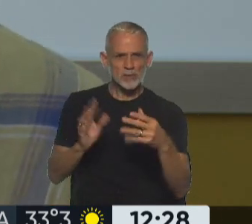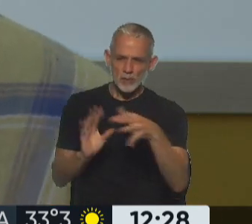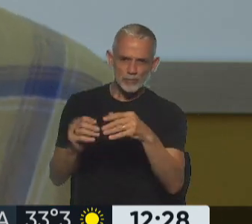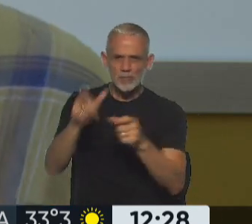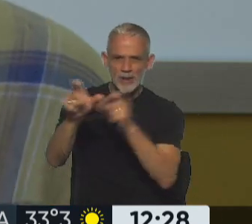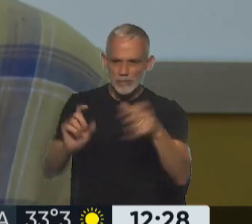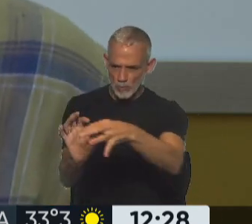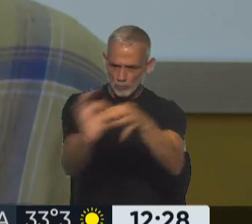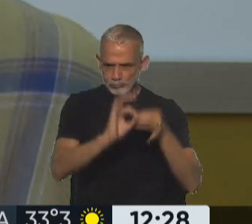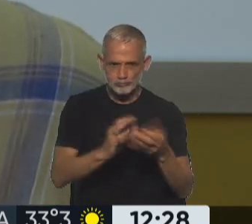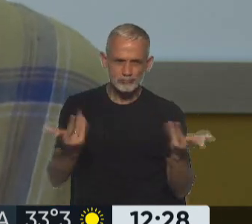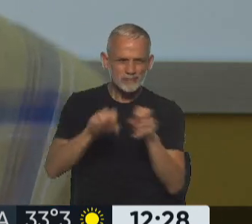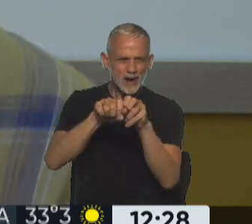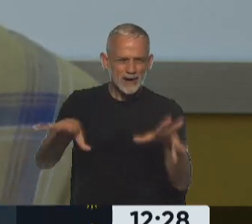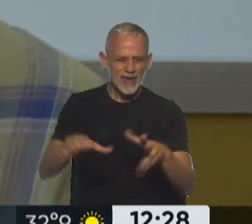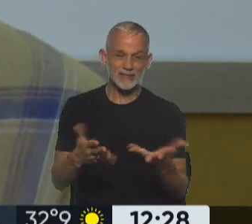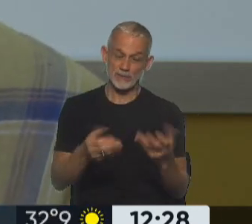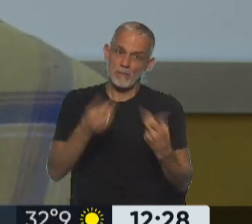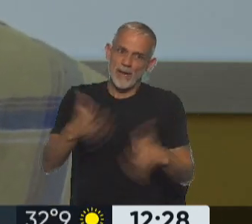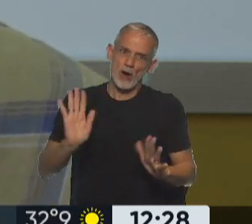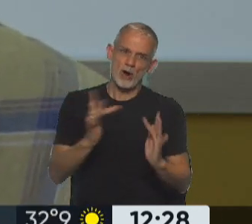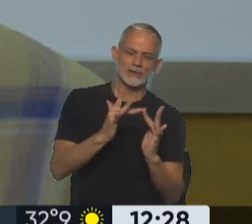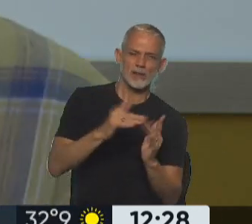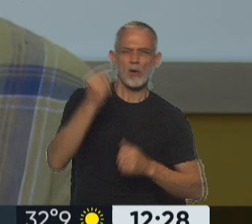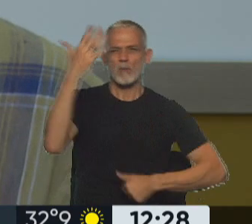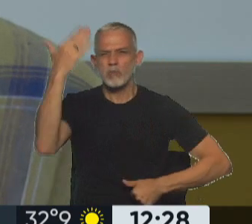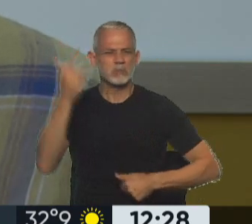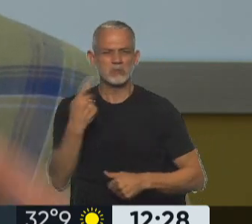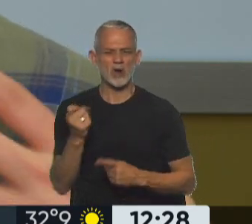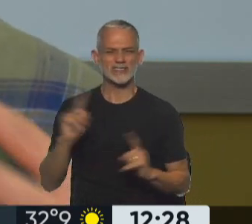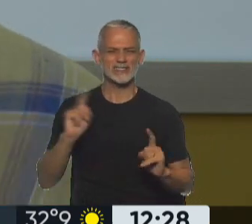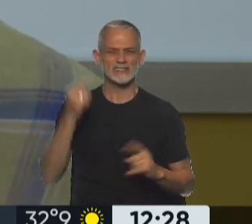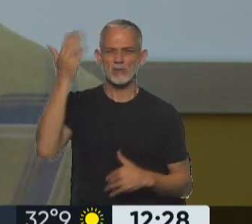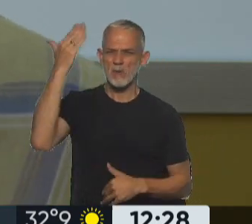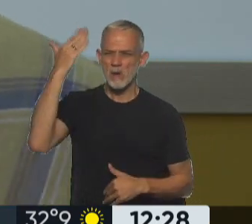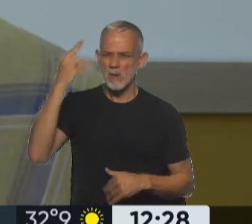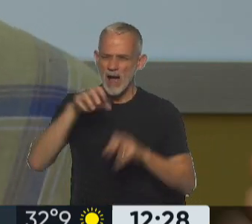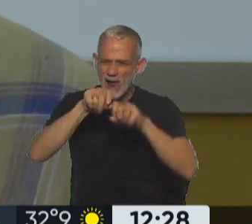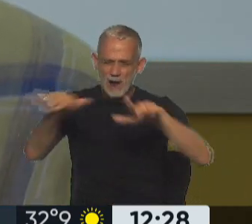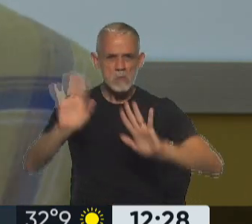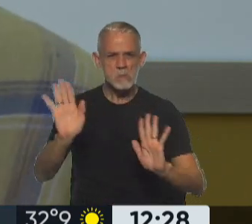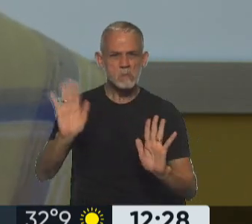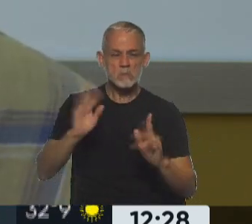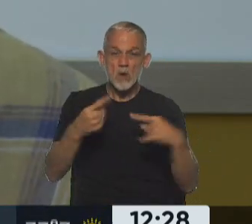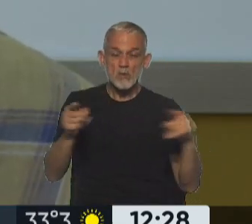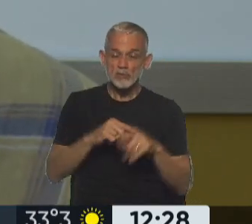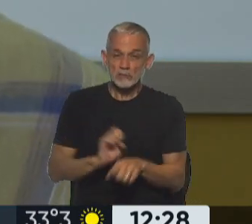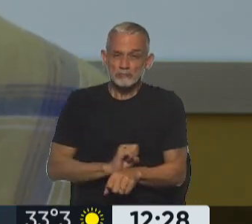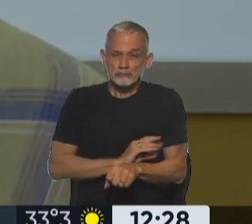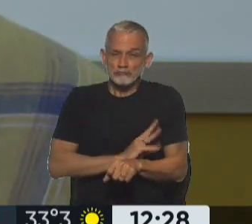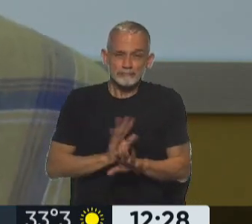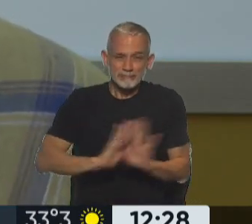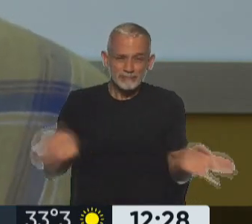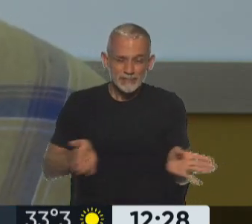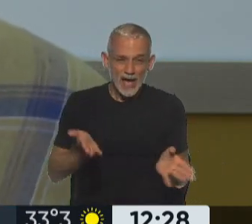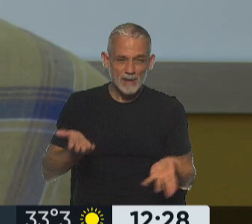construye redes, mejor que nada, yo creo, ¿no? Mejor que cualquier discurso, no es una cuestión intelectualizada, nos hace vibrar directamente. Y